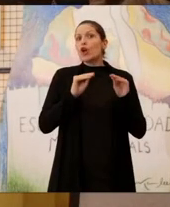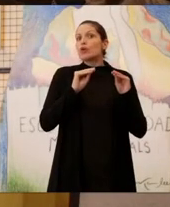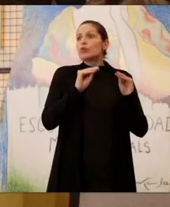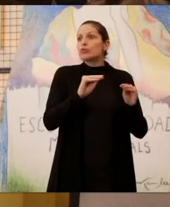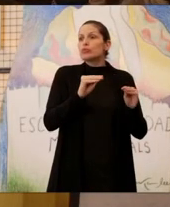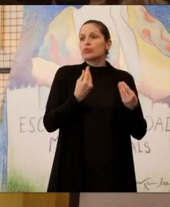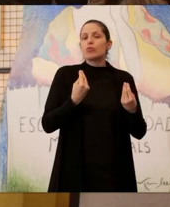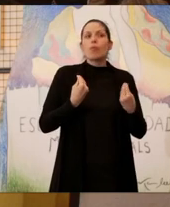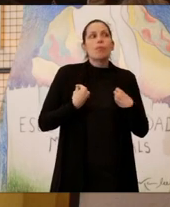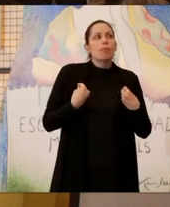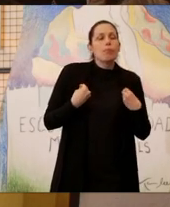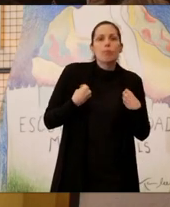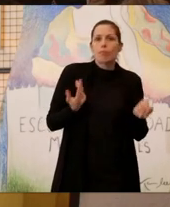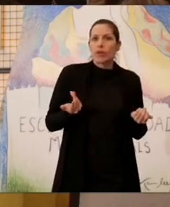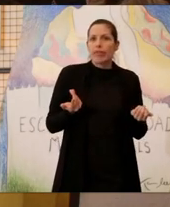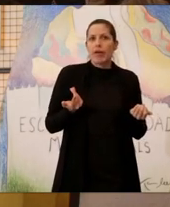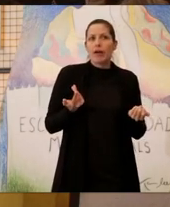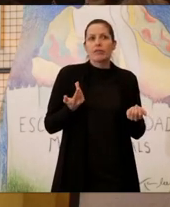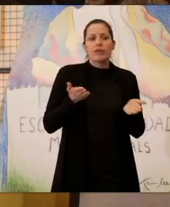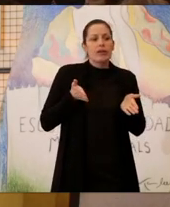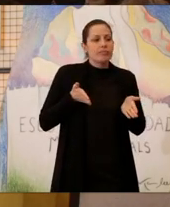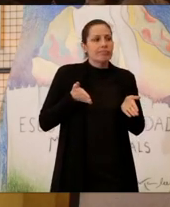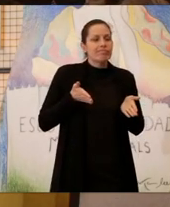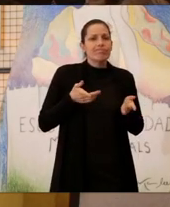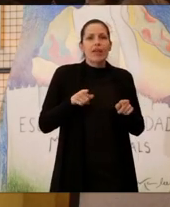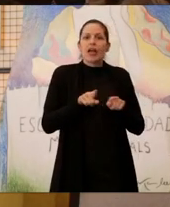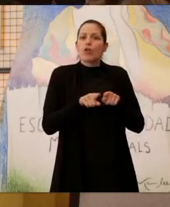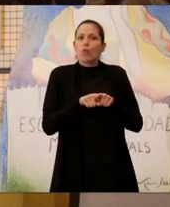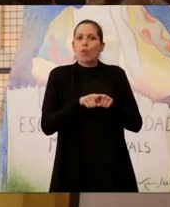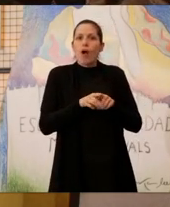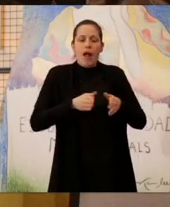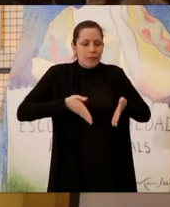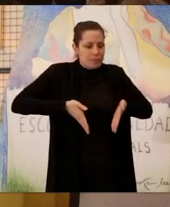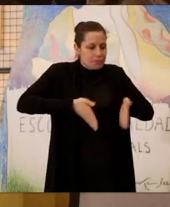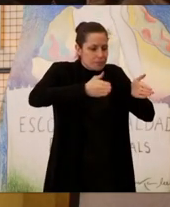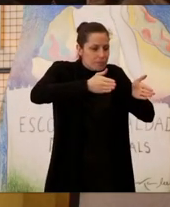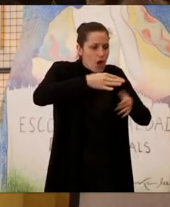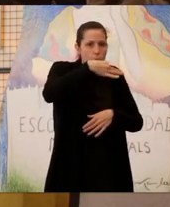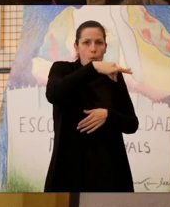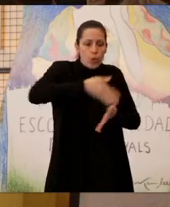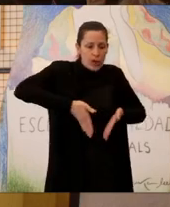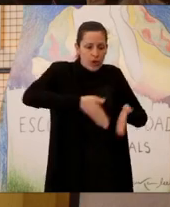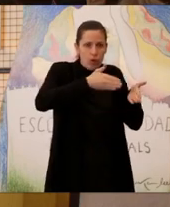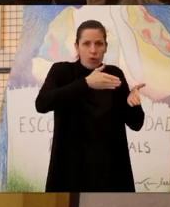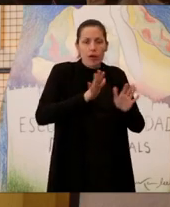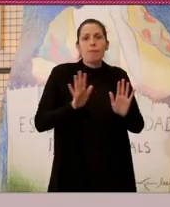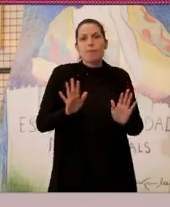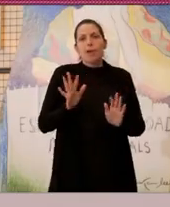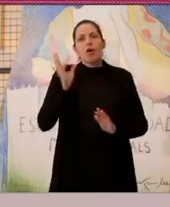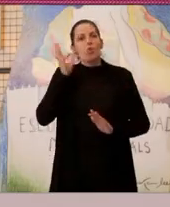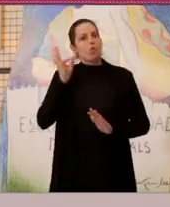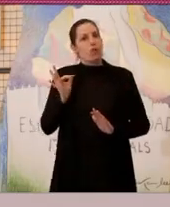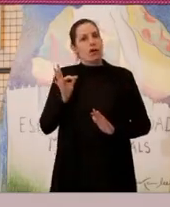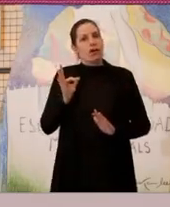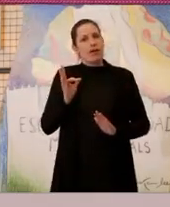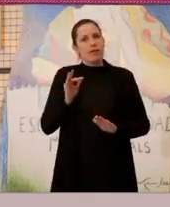estuviera solo encajada en una dirección las mujeres nos mantenemos mejor porque caminamos sobre dos patas